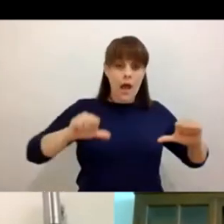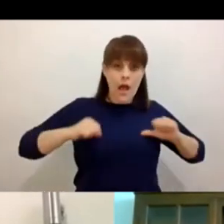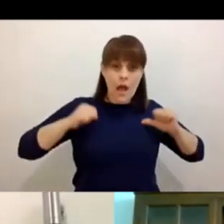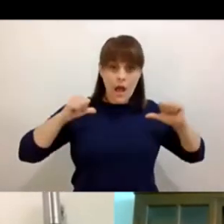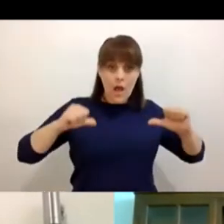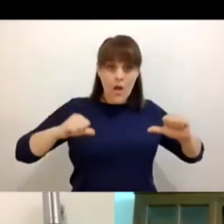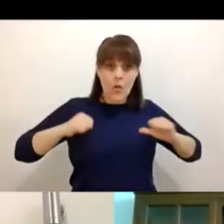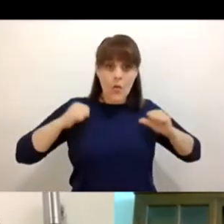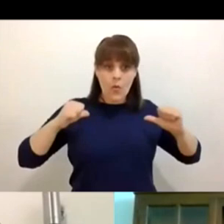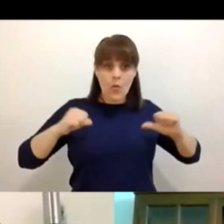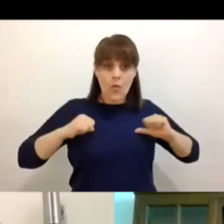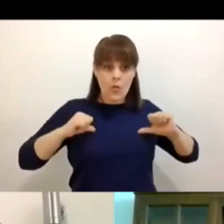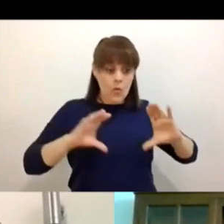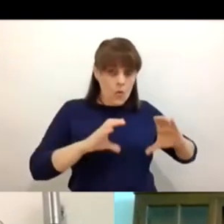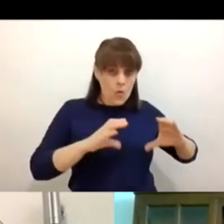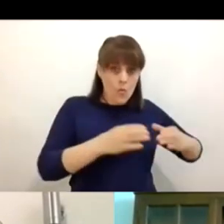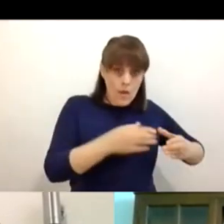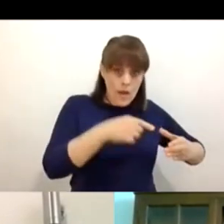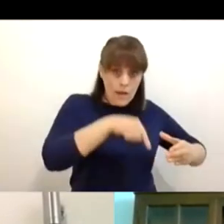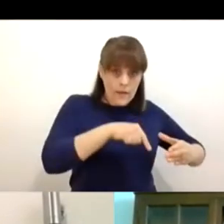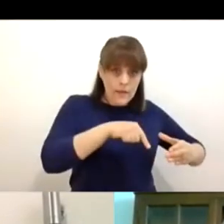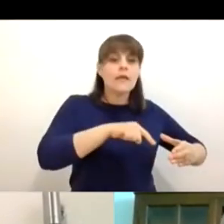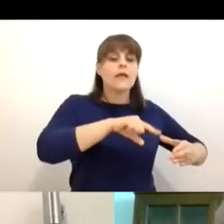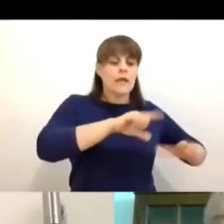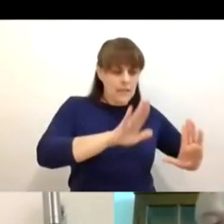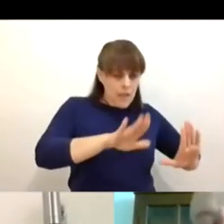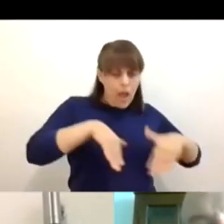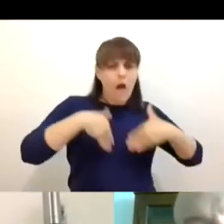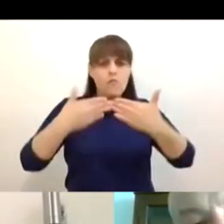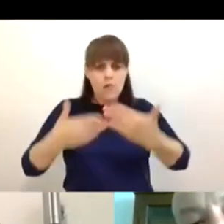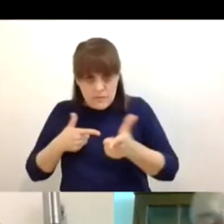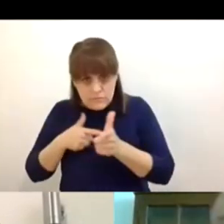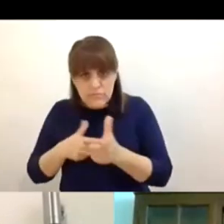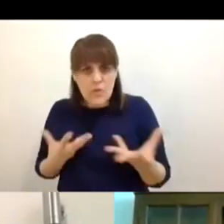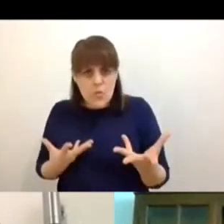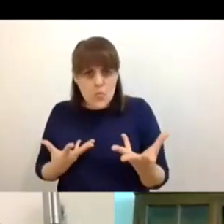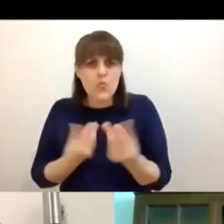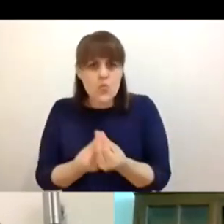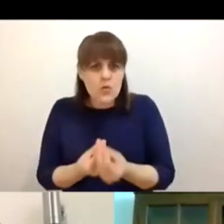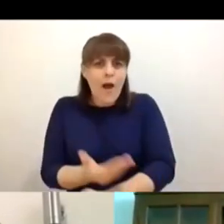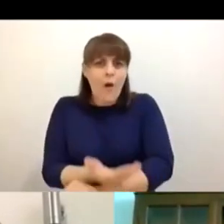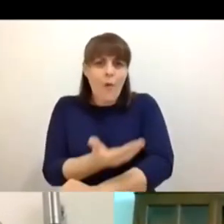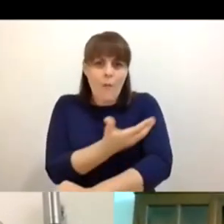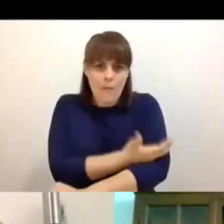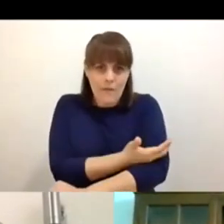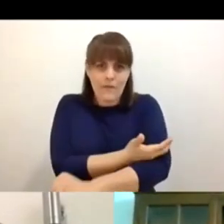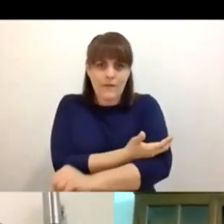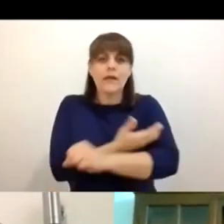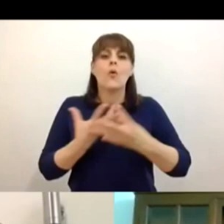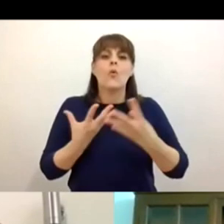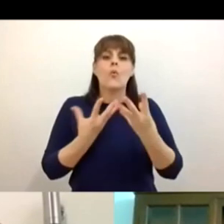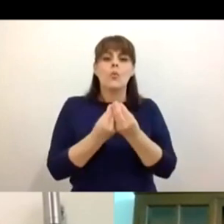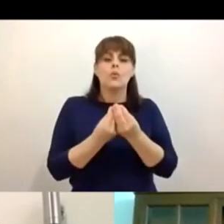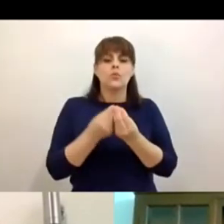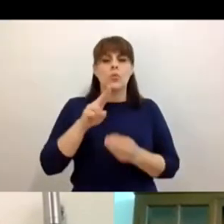y después los acompañamos en la salida. Este modelo lo hicimos de la mano de USAID en